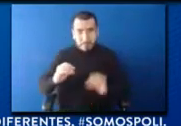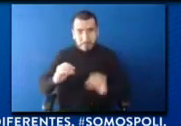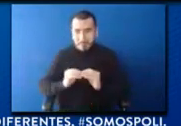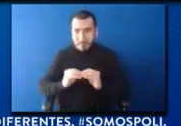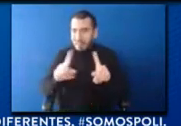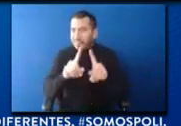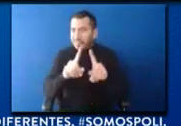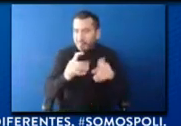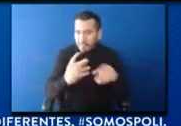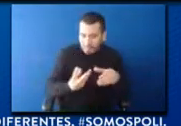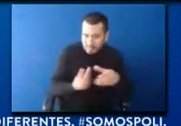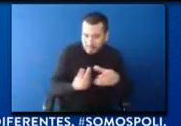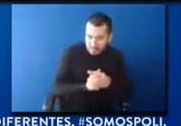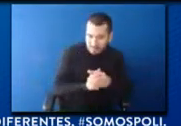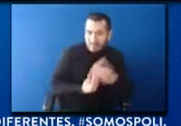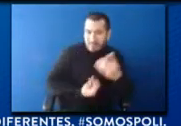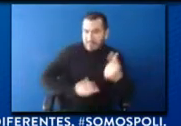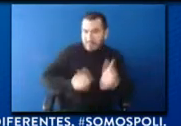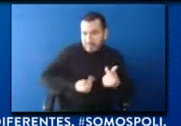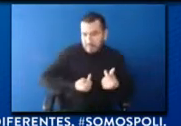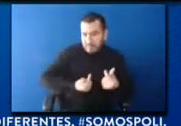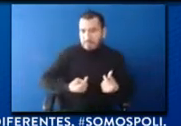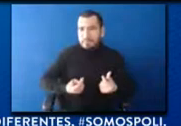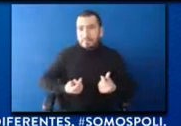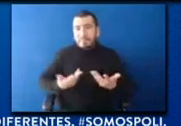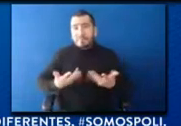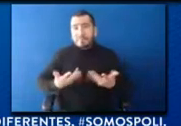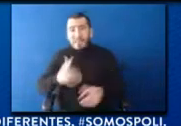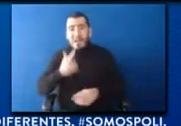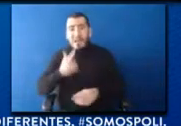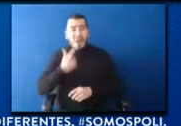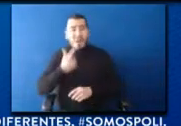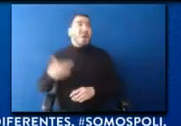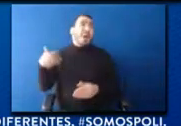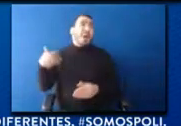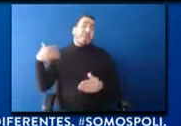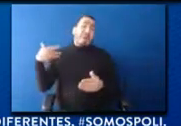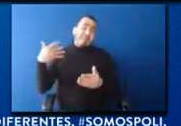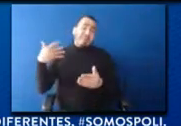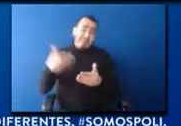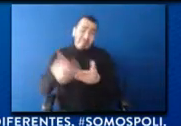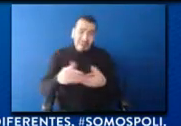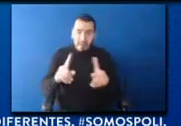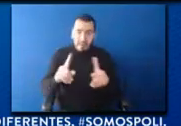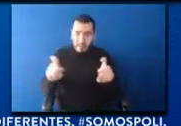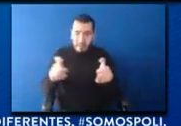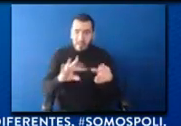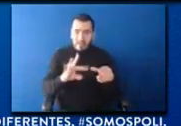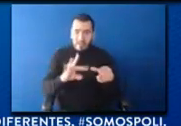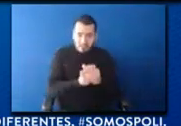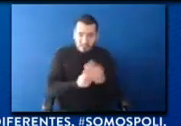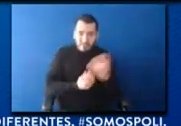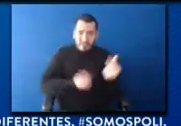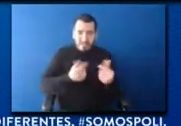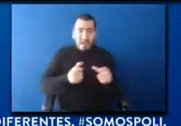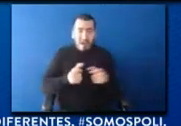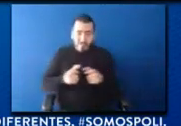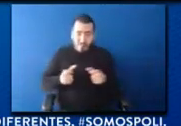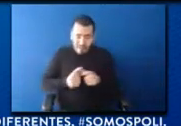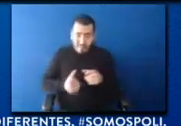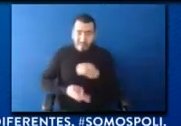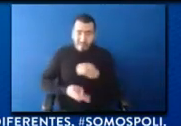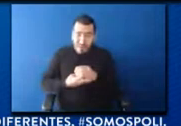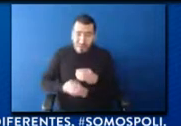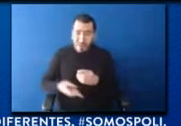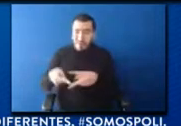inclusión financiera. Vuelvo y juega, hemos hablado muchos años también sobre inclusión financiera. Ya no es tener una cuenta de ahorro, ya no es tener un microcrédito, ya no es tener